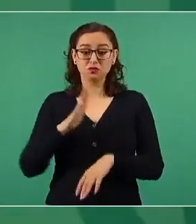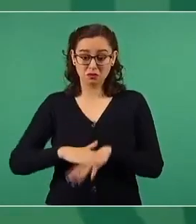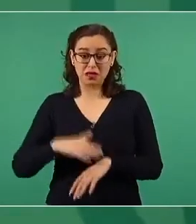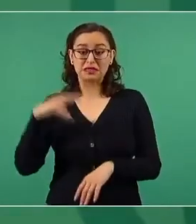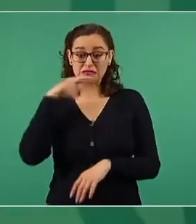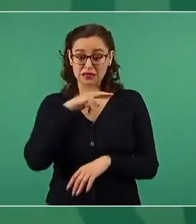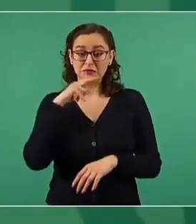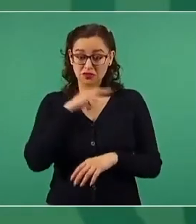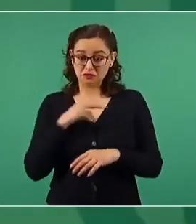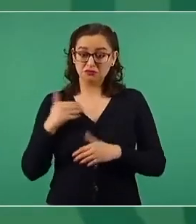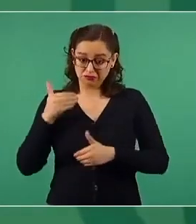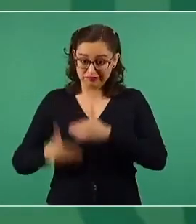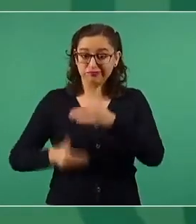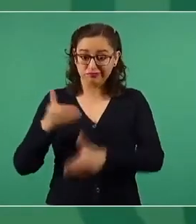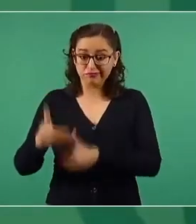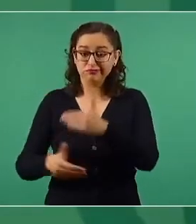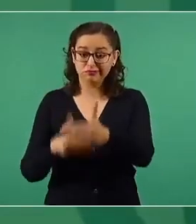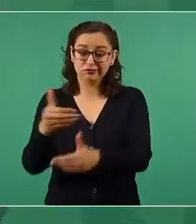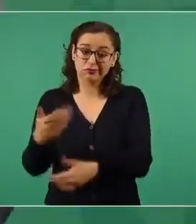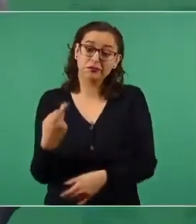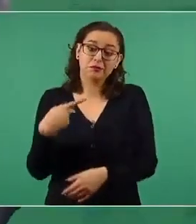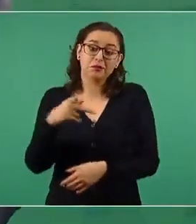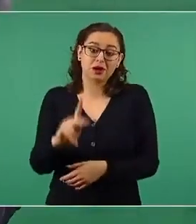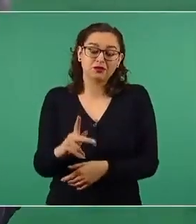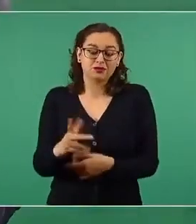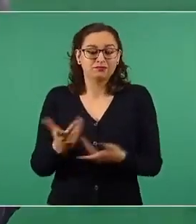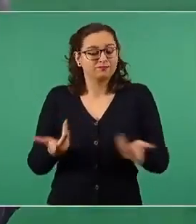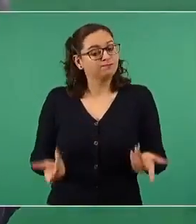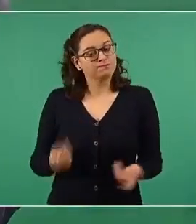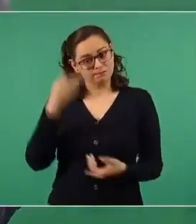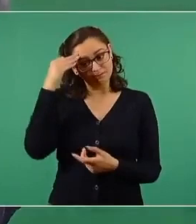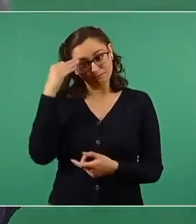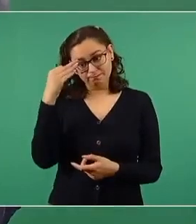porque lleva tiempo. Como nunca se había hecho esto,